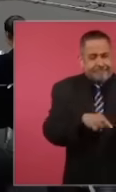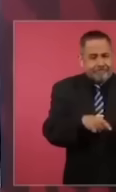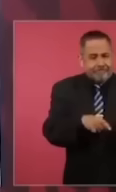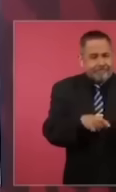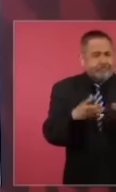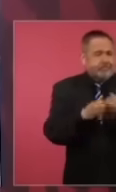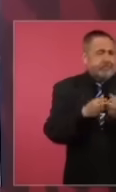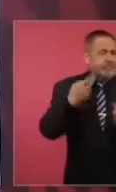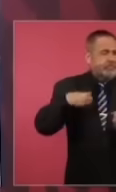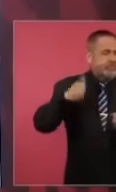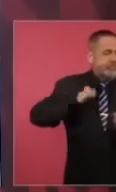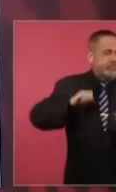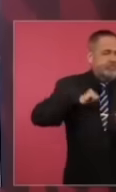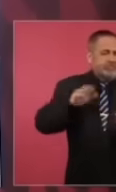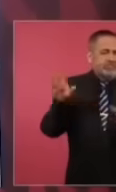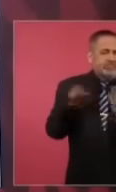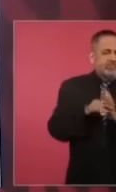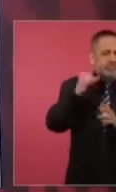kafkiano,